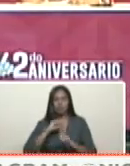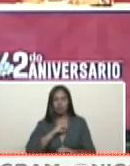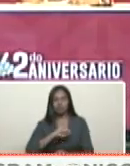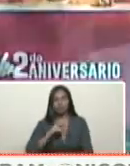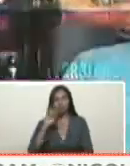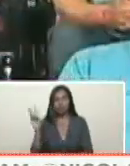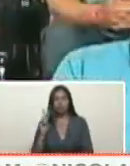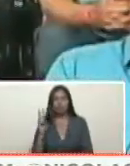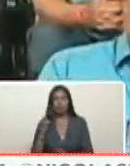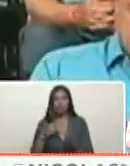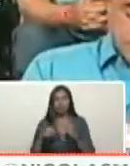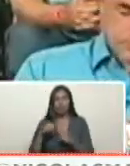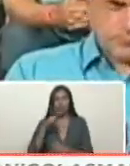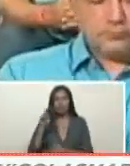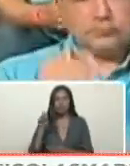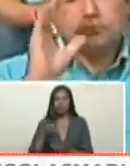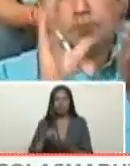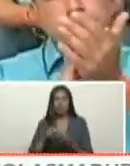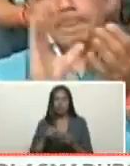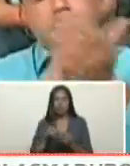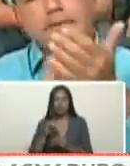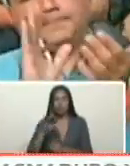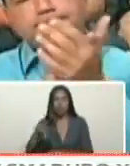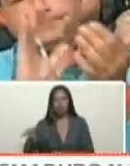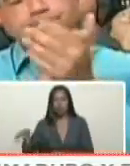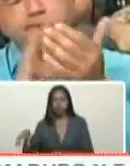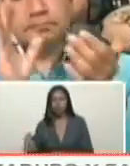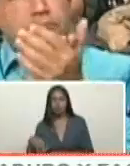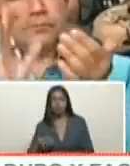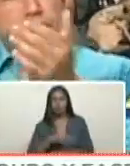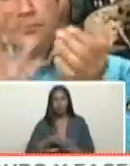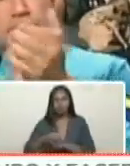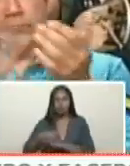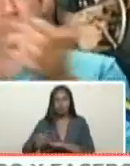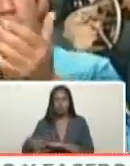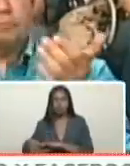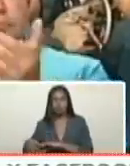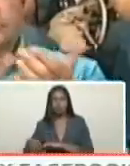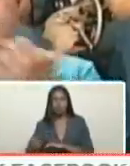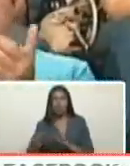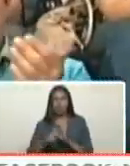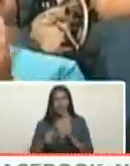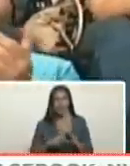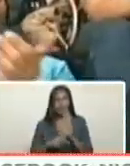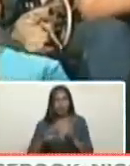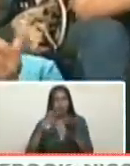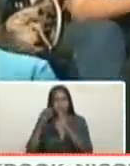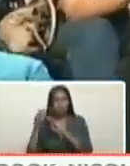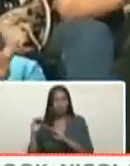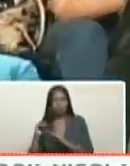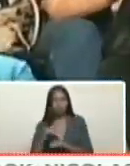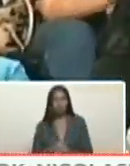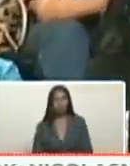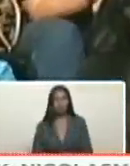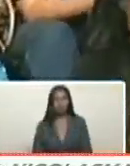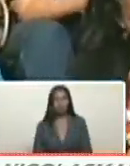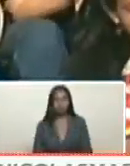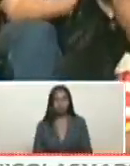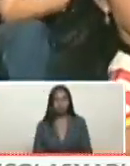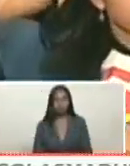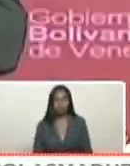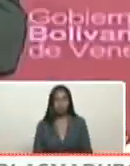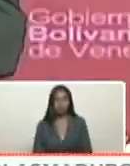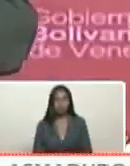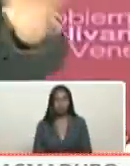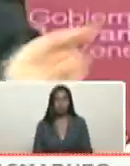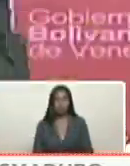nivel nacional, a nivel de todos los estados, de los municipios, de las parroquias y de las comunidades. Un